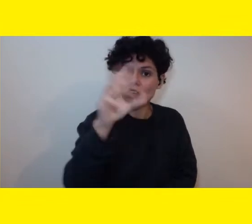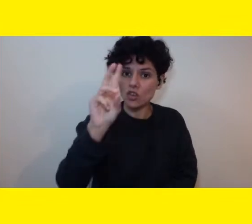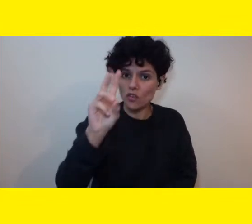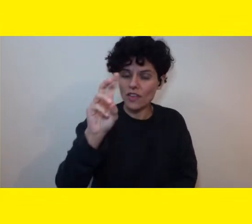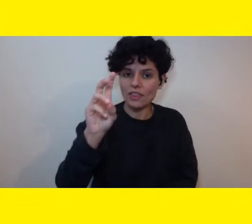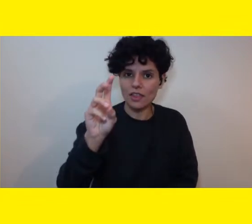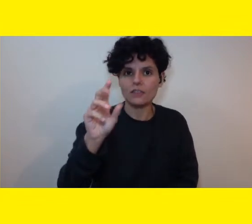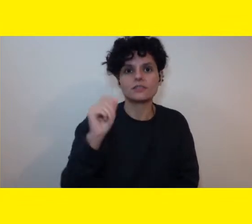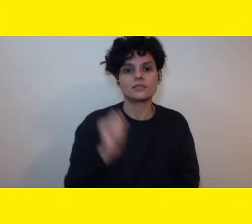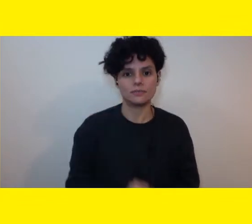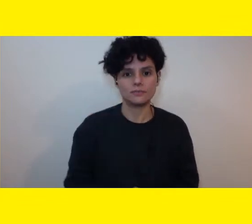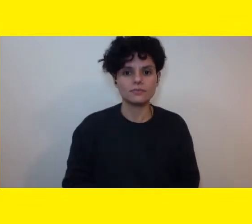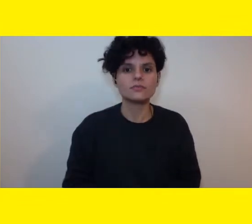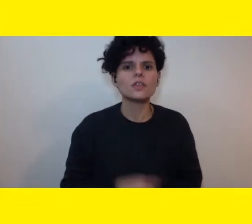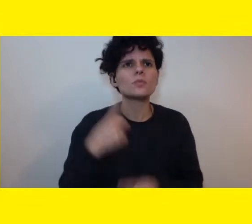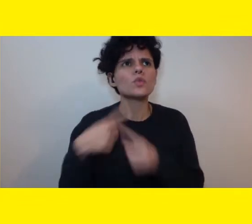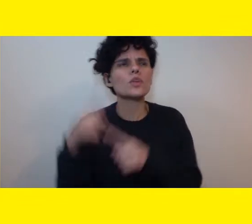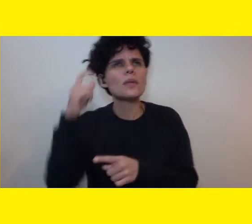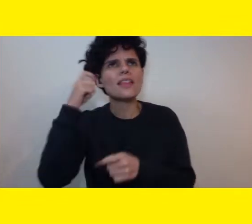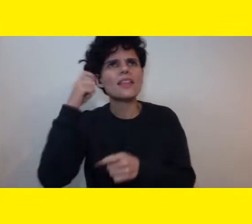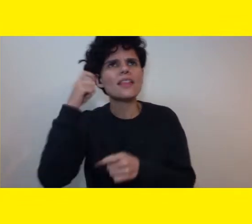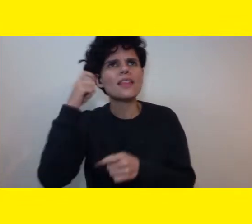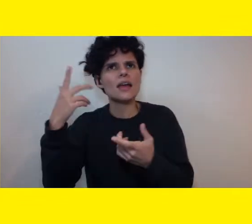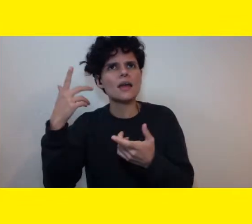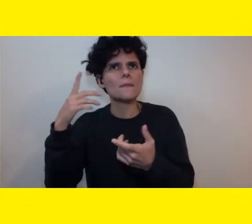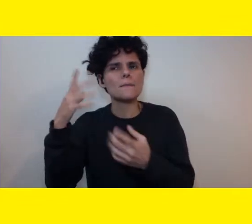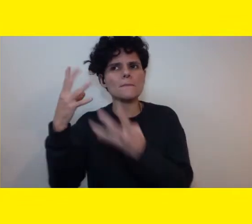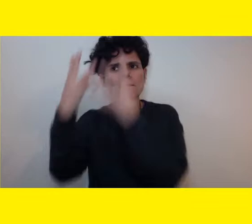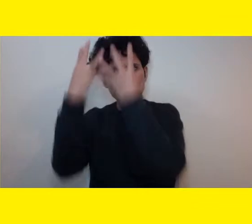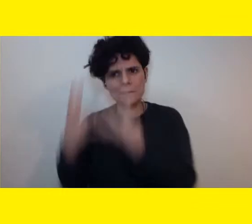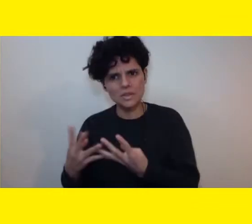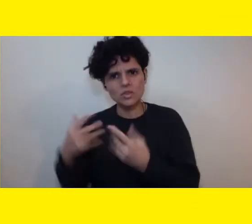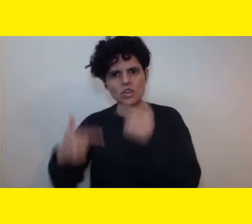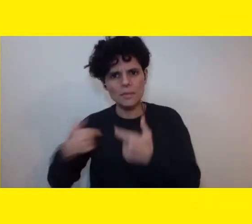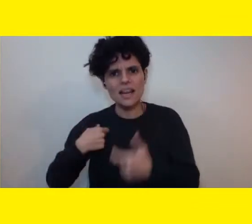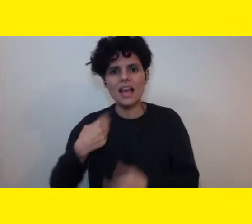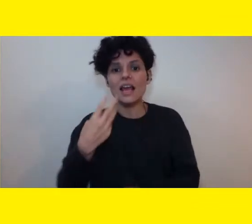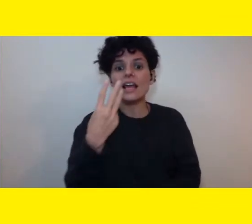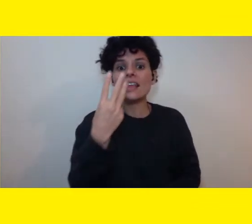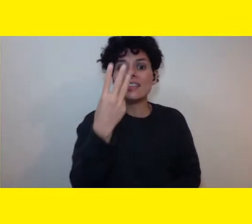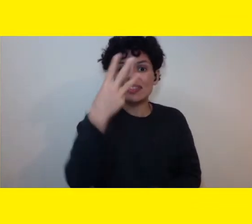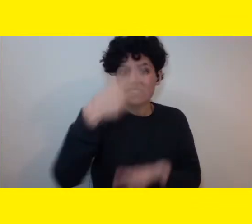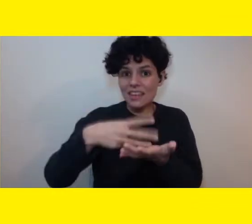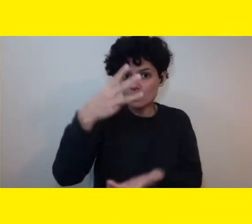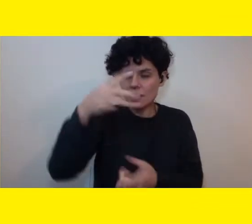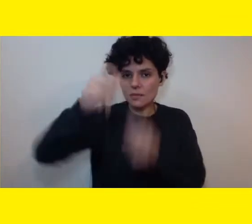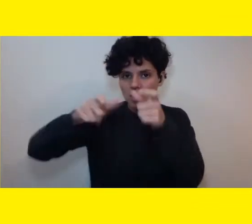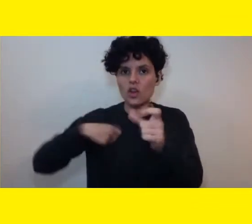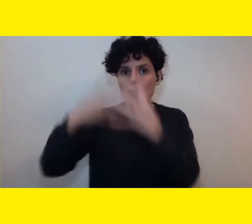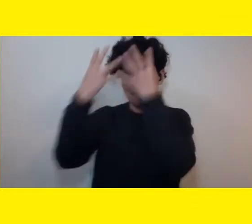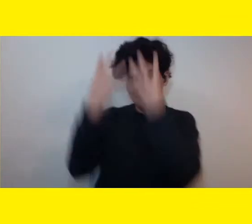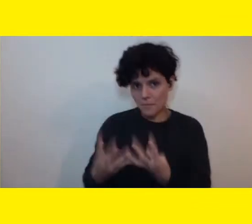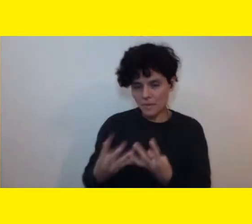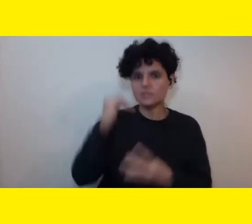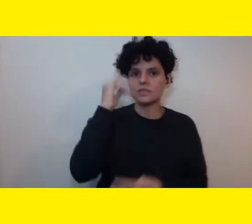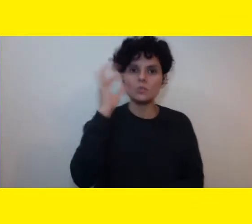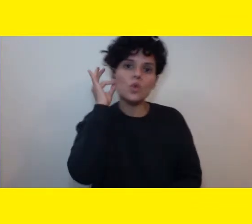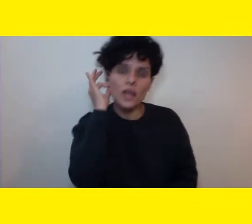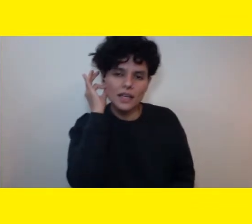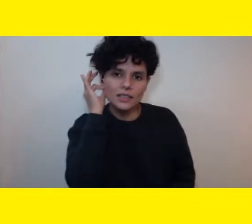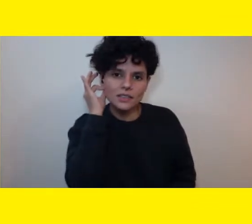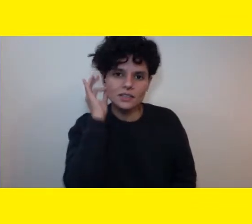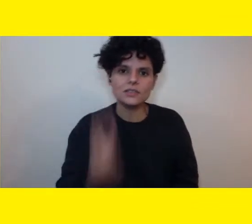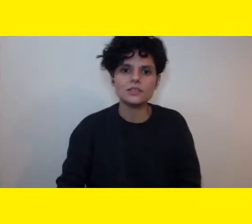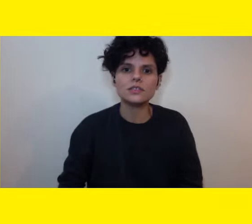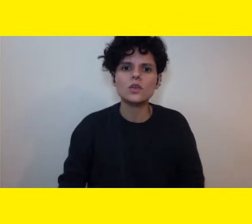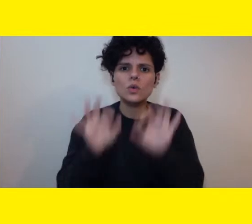prisión política y tortura, que son aproximadamente 40.000, 3.000 de estas fueron mujeres, según los informes de la Comisión de Verdad, y específicamente la Comisión